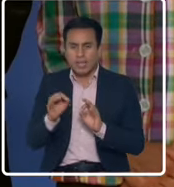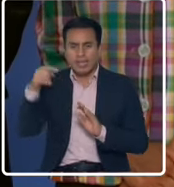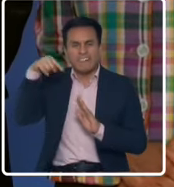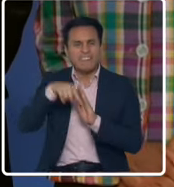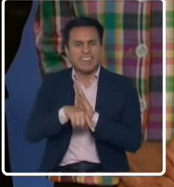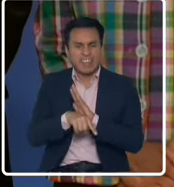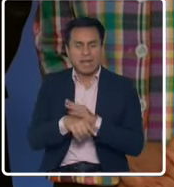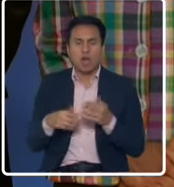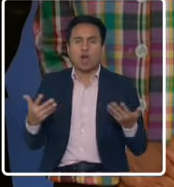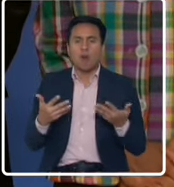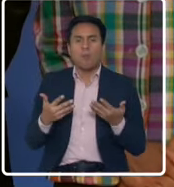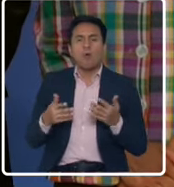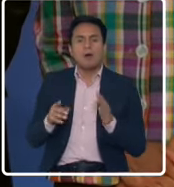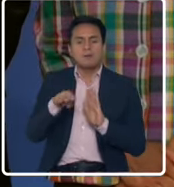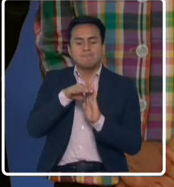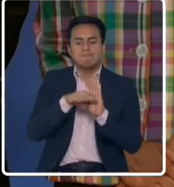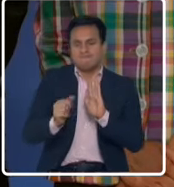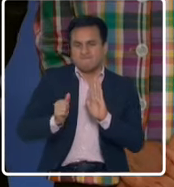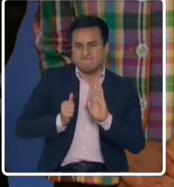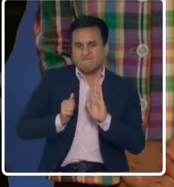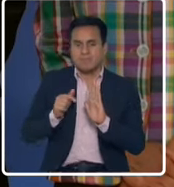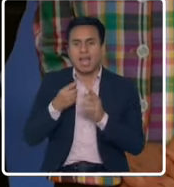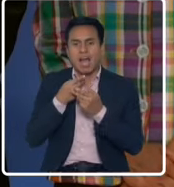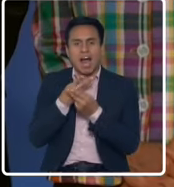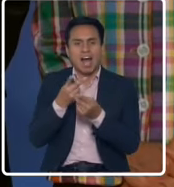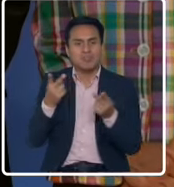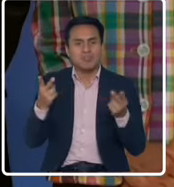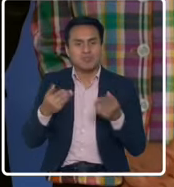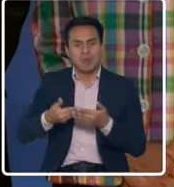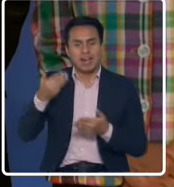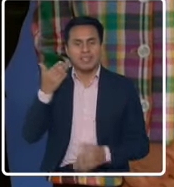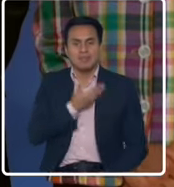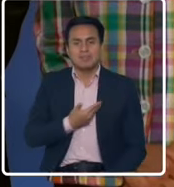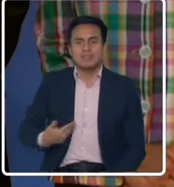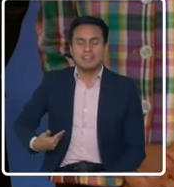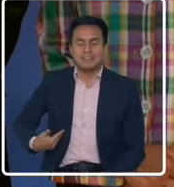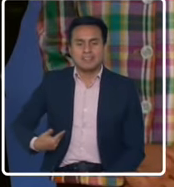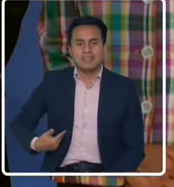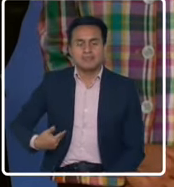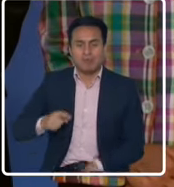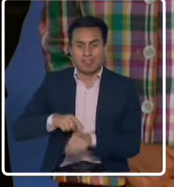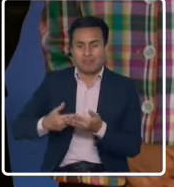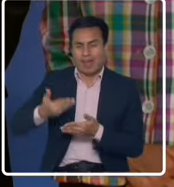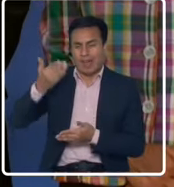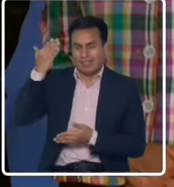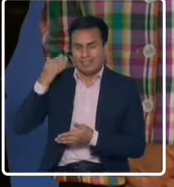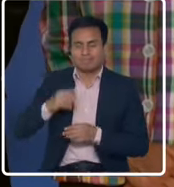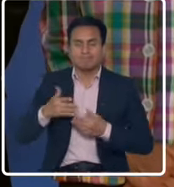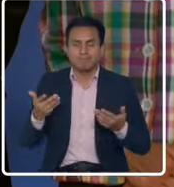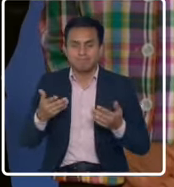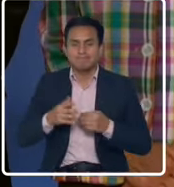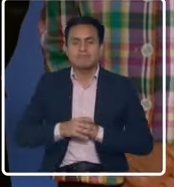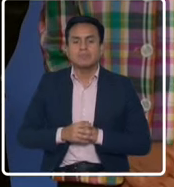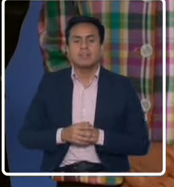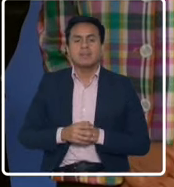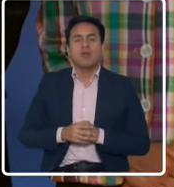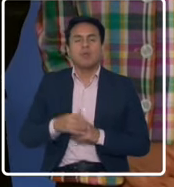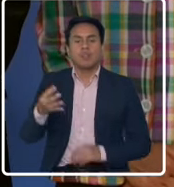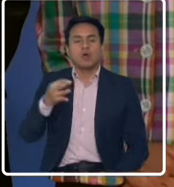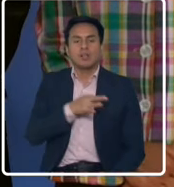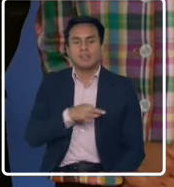detallada cómo se va a materializar este anuncio que hizo el presidente en ese en ese momento como bien